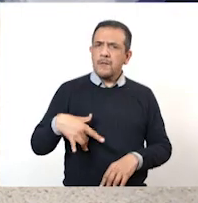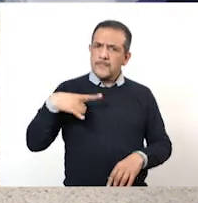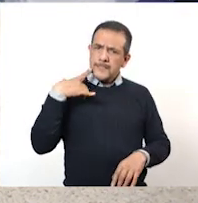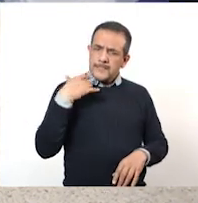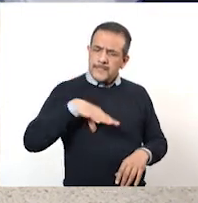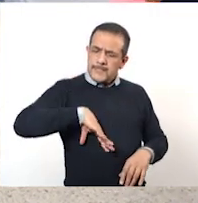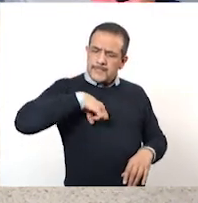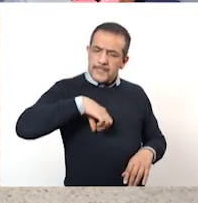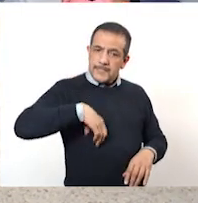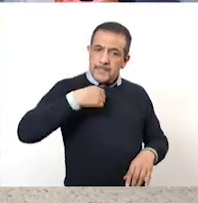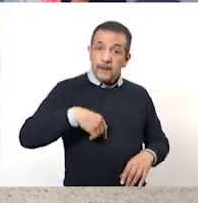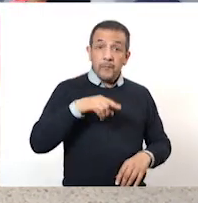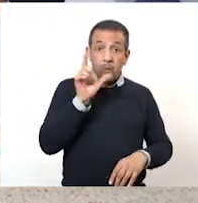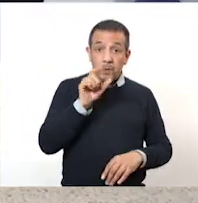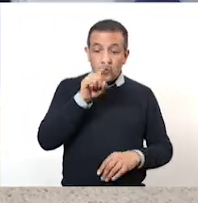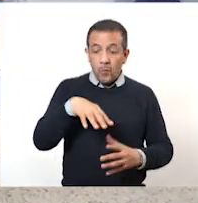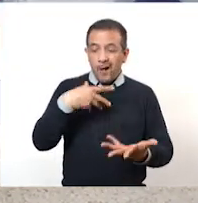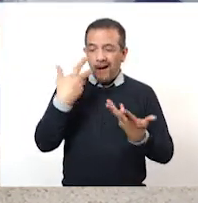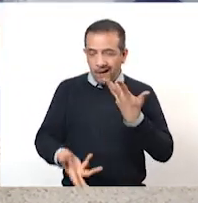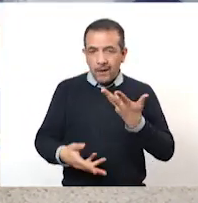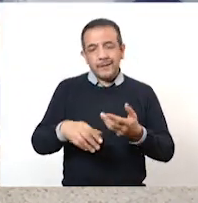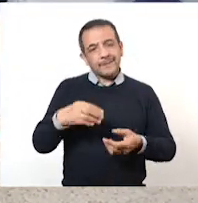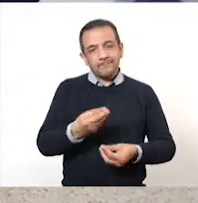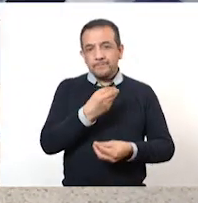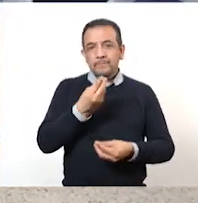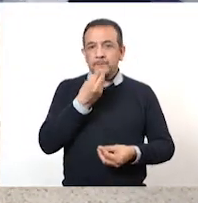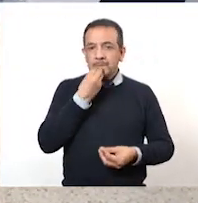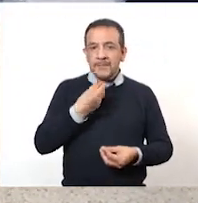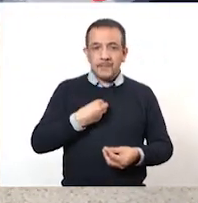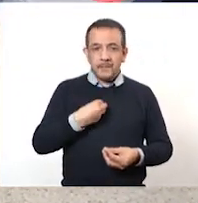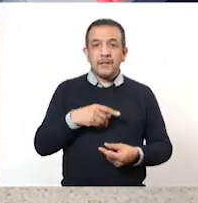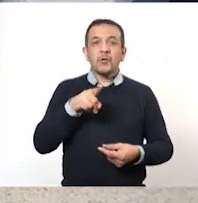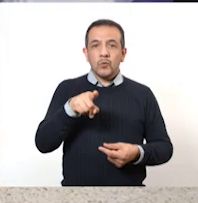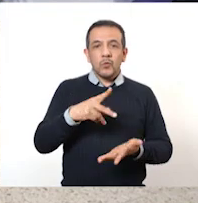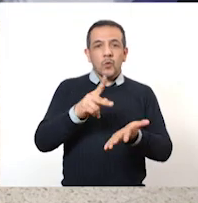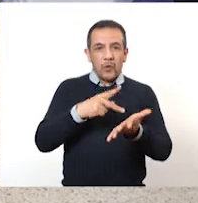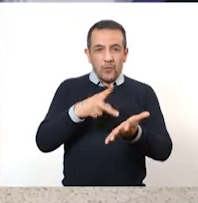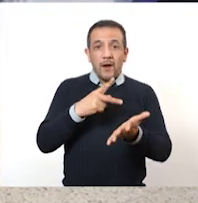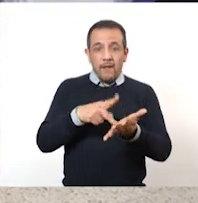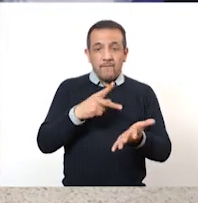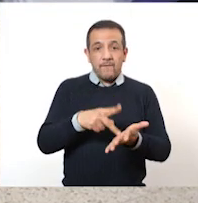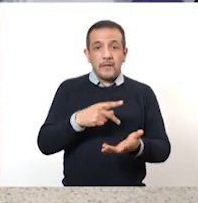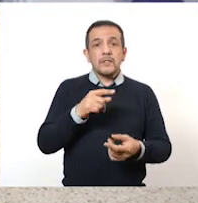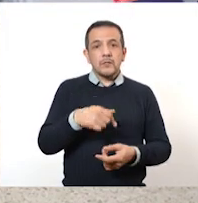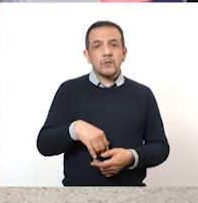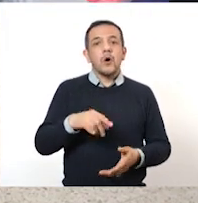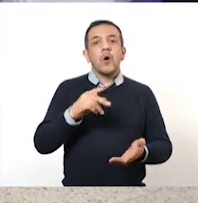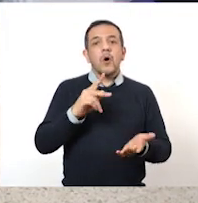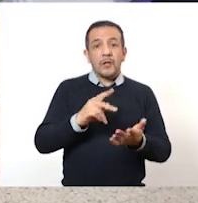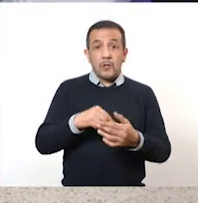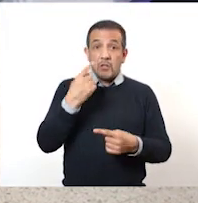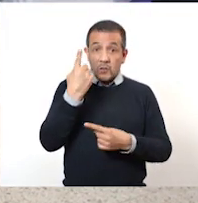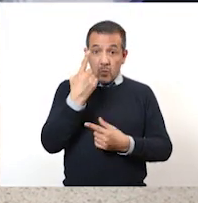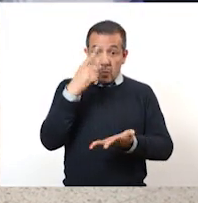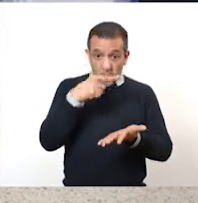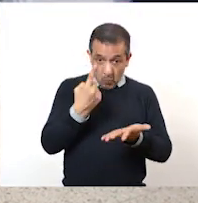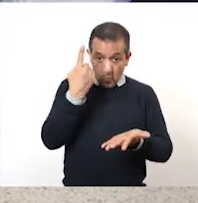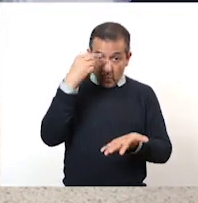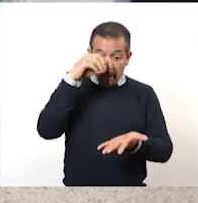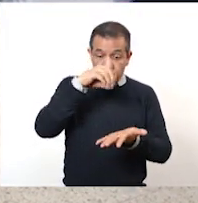propio reto. Cada vez que se te caiga, la siguiente vez que lo repitas, trata de que hagas una